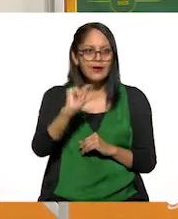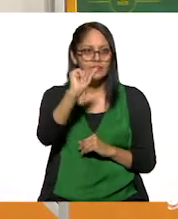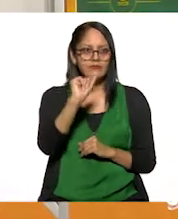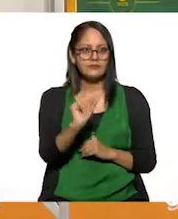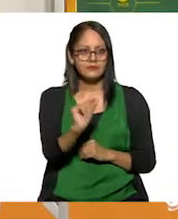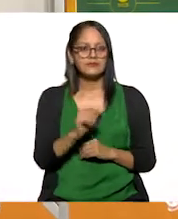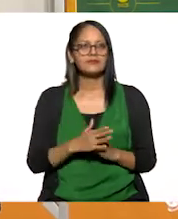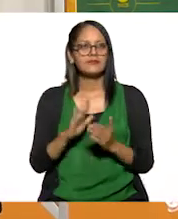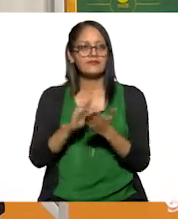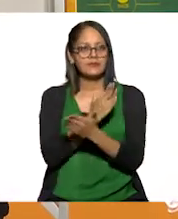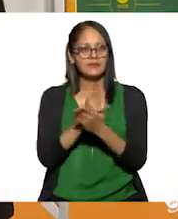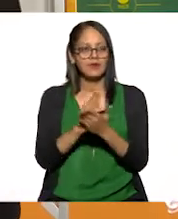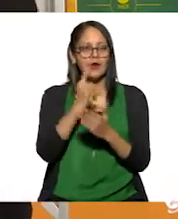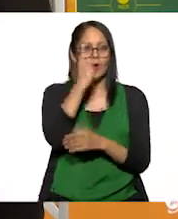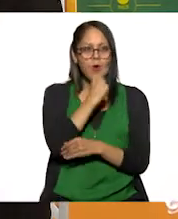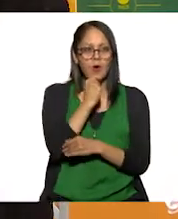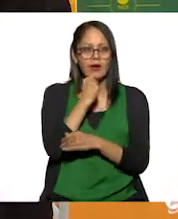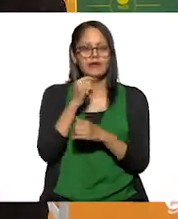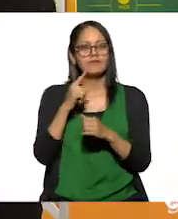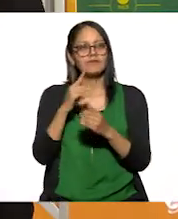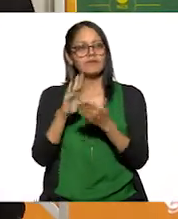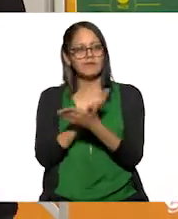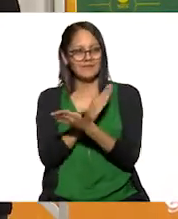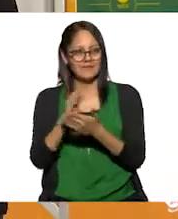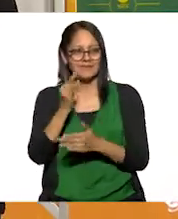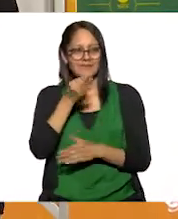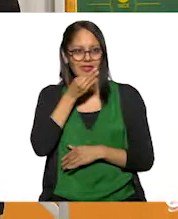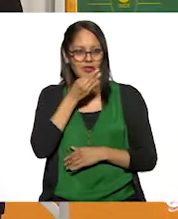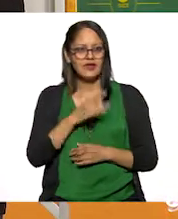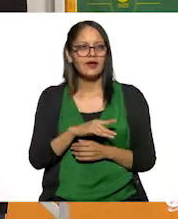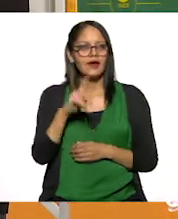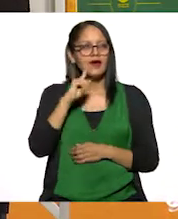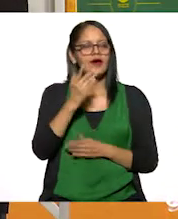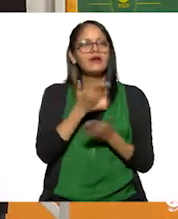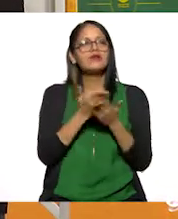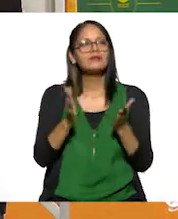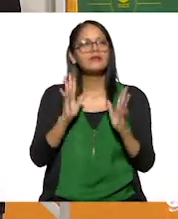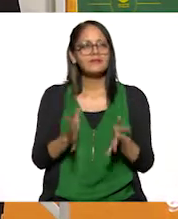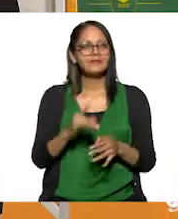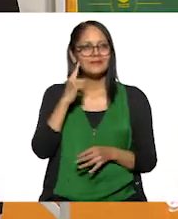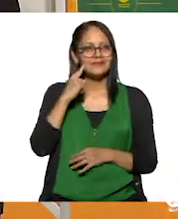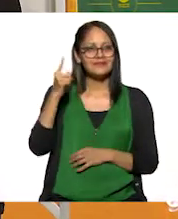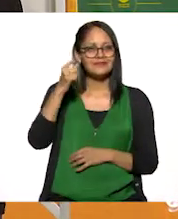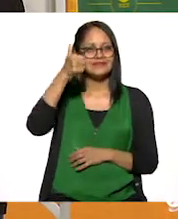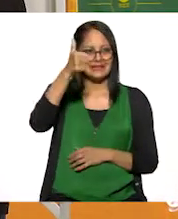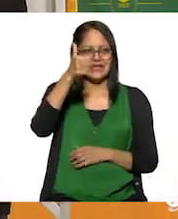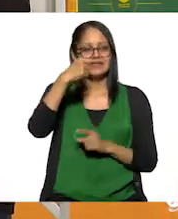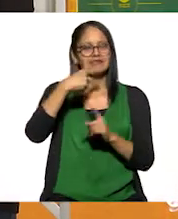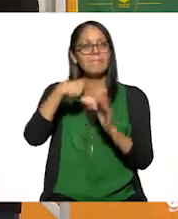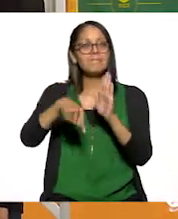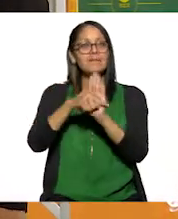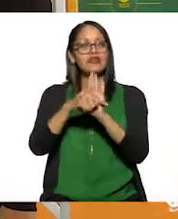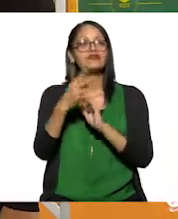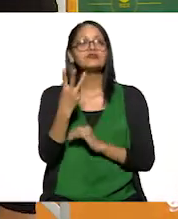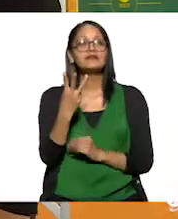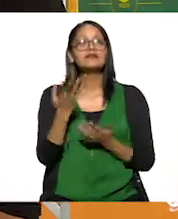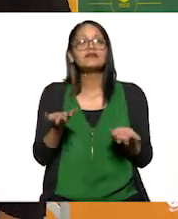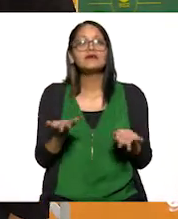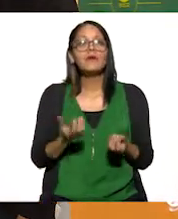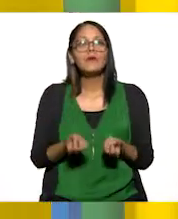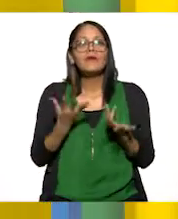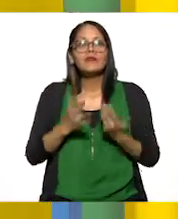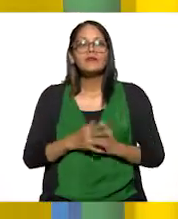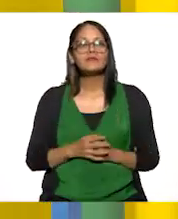que separa las horas de los minutos. Y ahora sí. Podemos hacer 6 menos 3, ¿cuánto